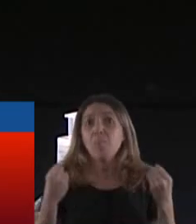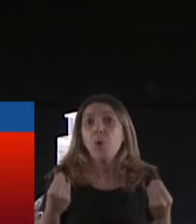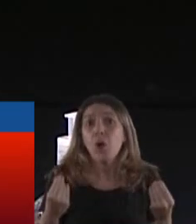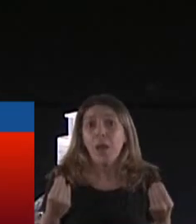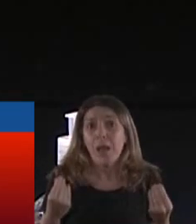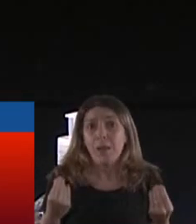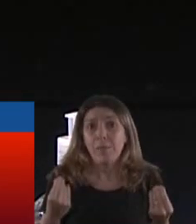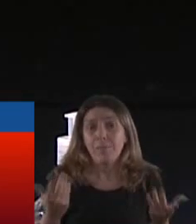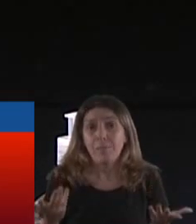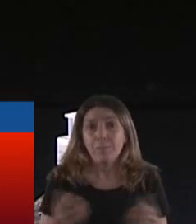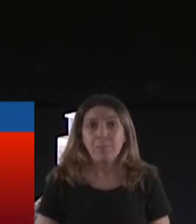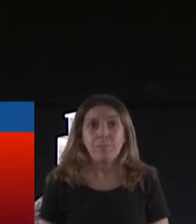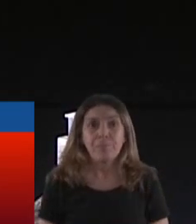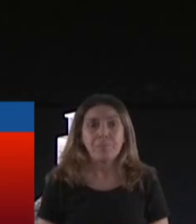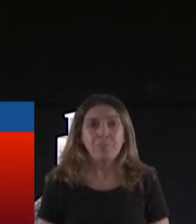Porque